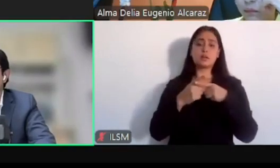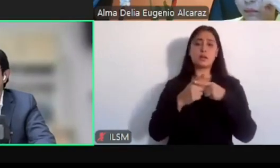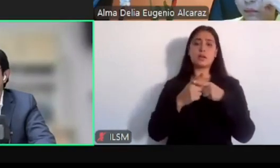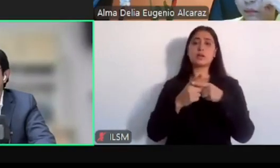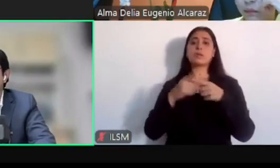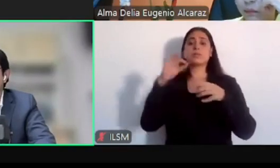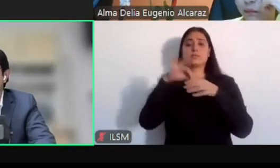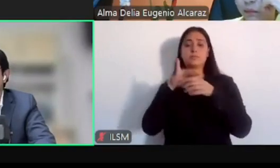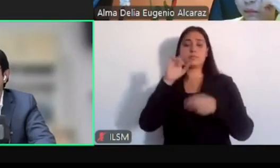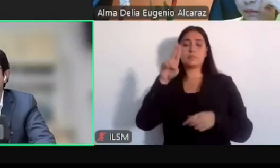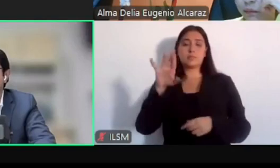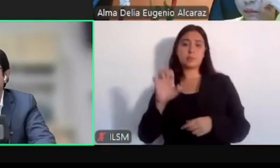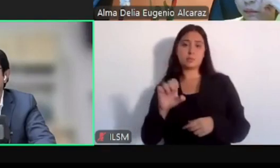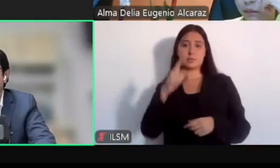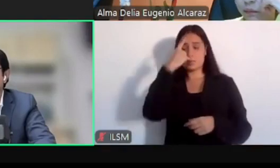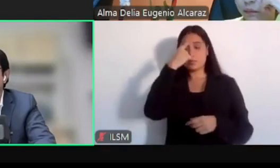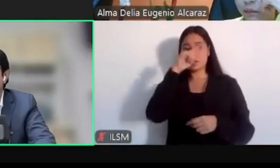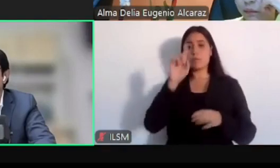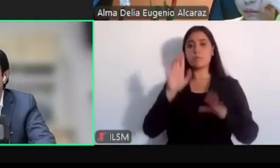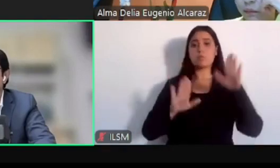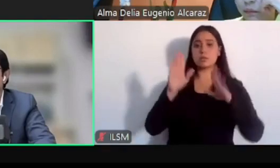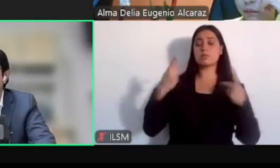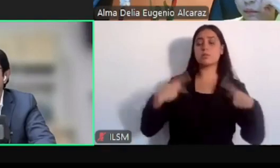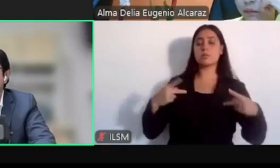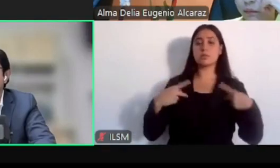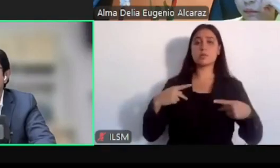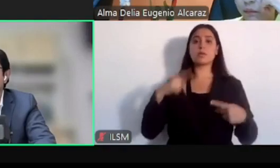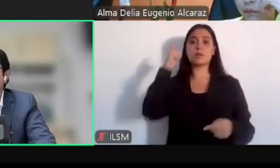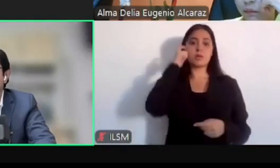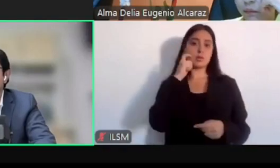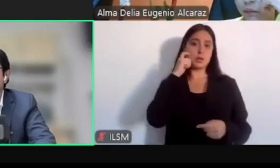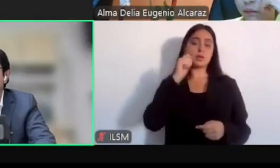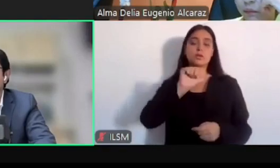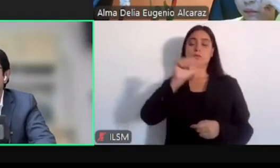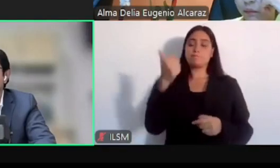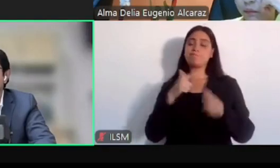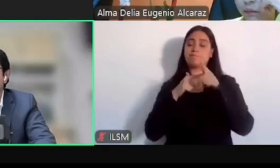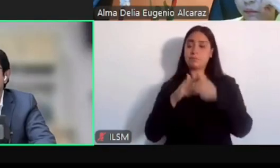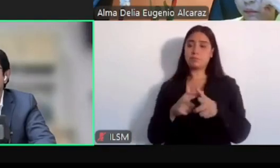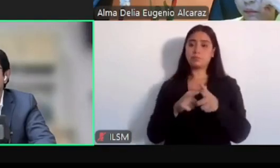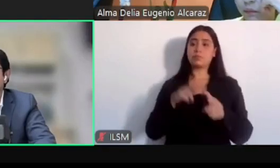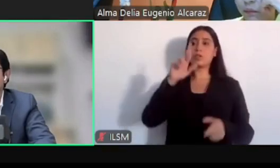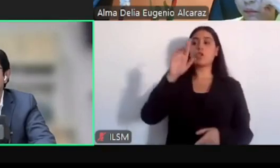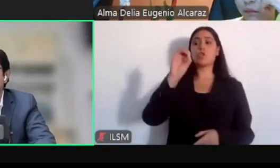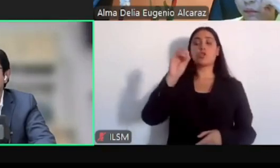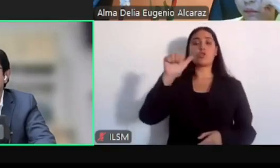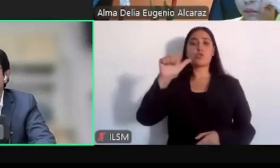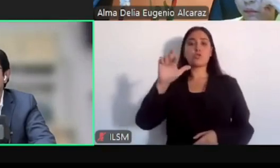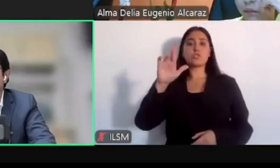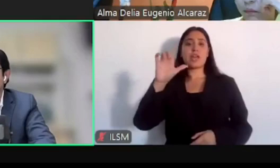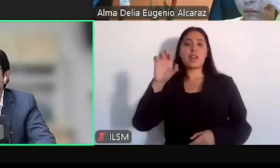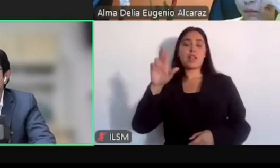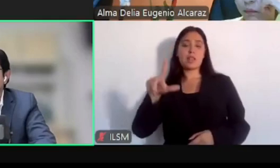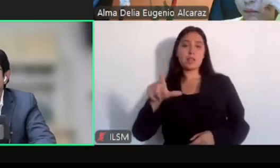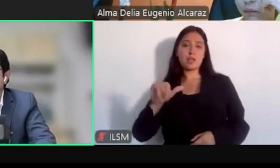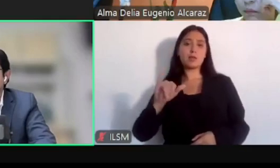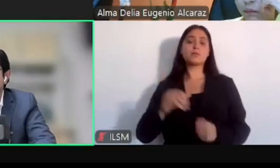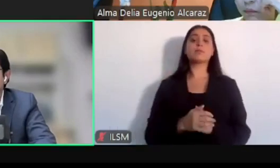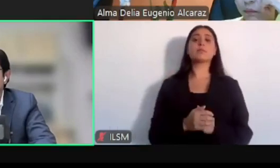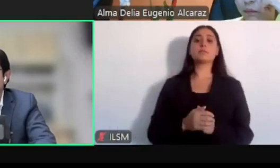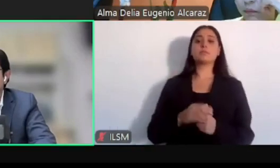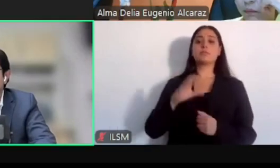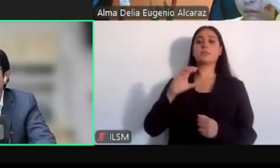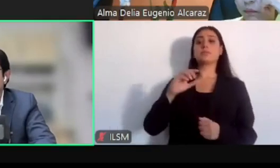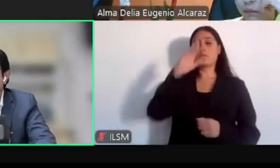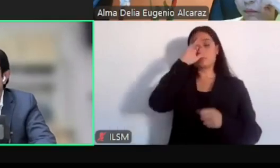de participación ciudadana del Estado de Guerrero en el siguiente asunto la actora es rosaria Hernández Martínez la autoría